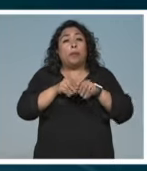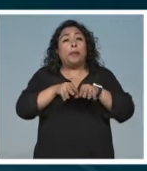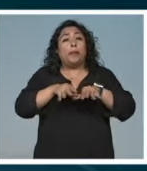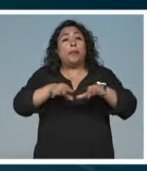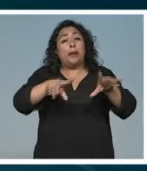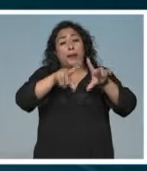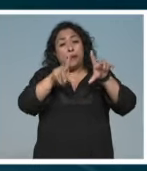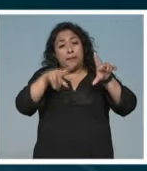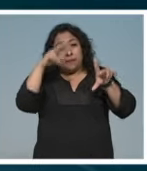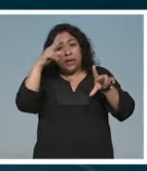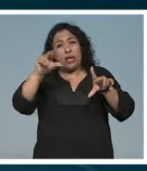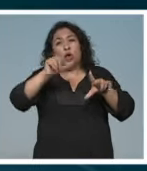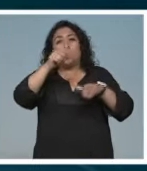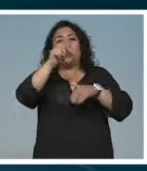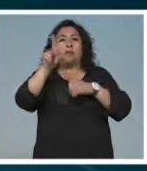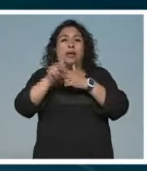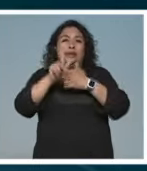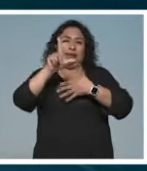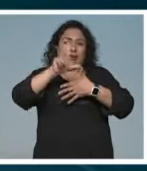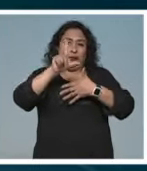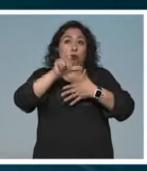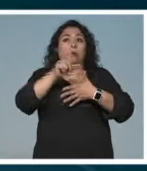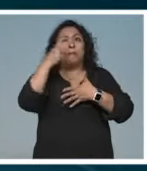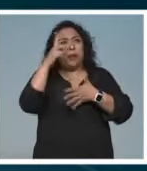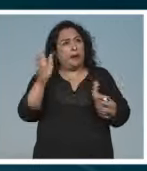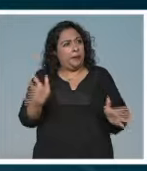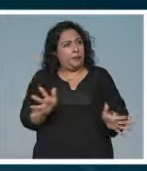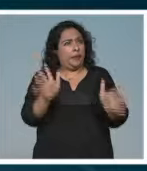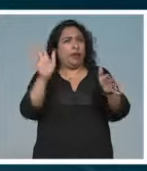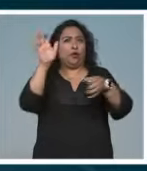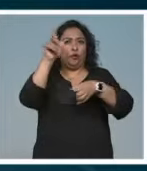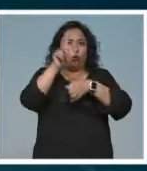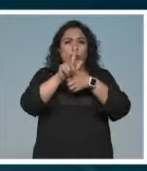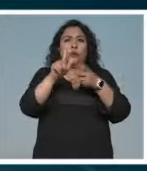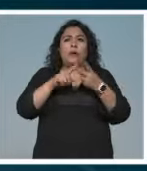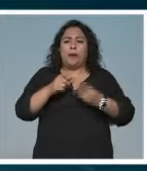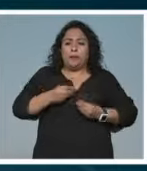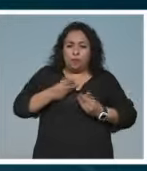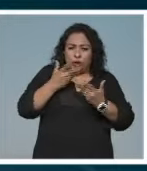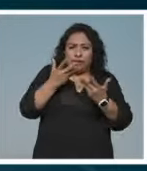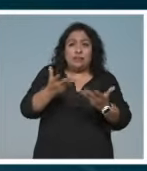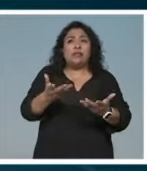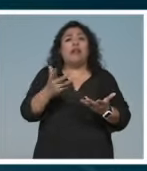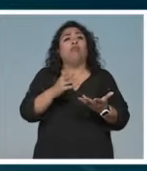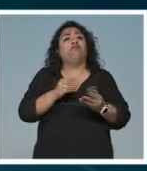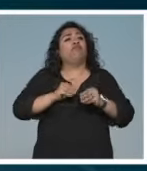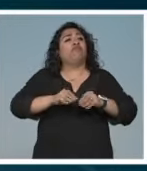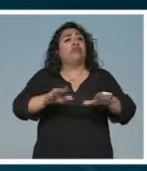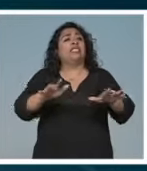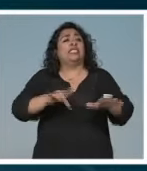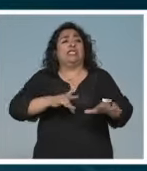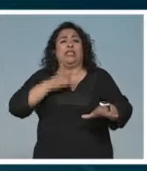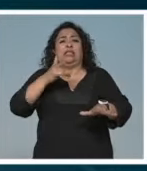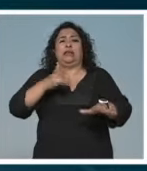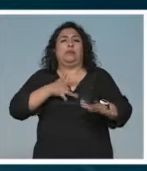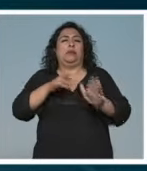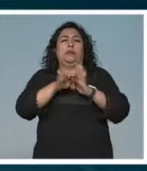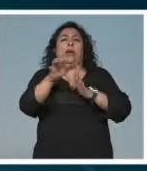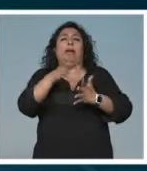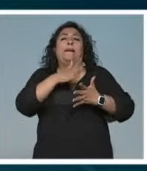México y otras partes de Latinoamérica para poder impulsar la cultura, la poesía y sobre todo la transmisión de sentimientos como el